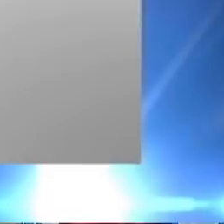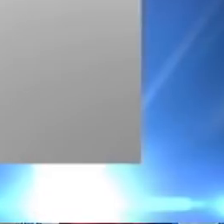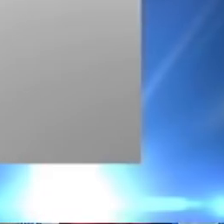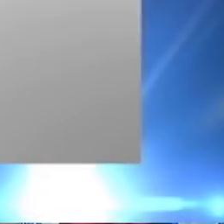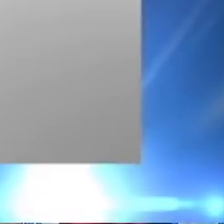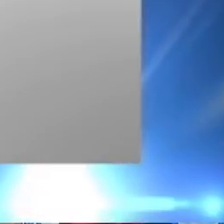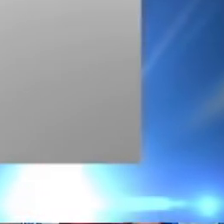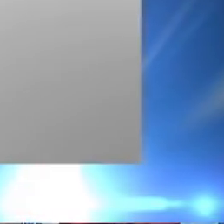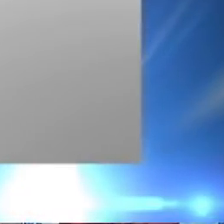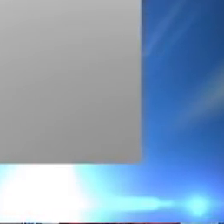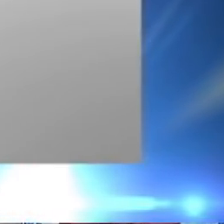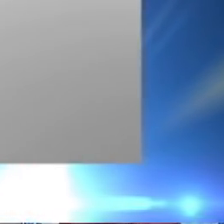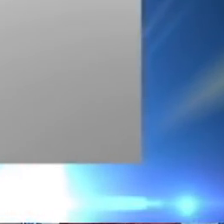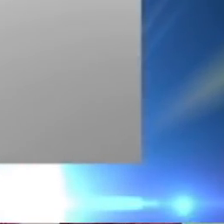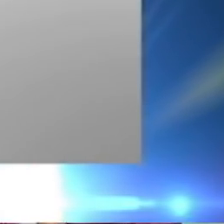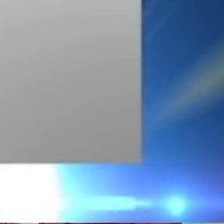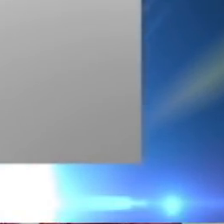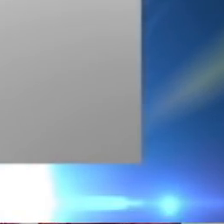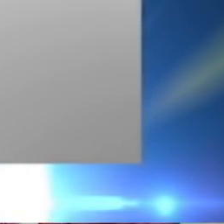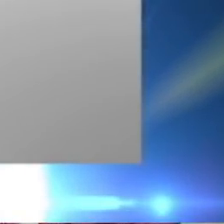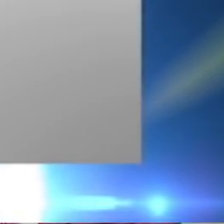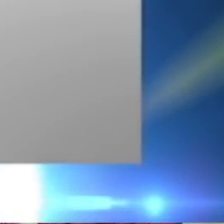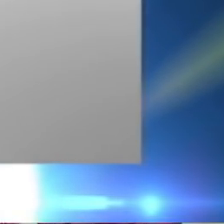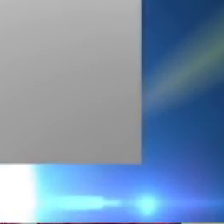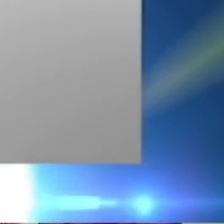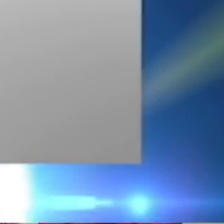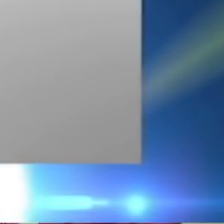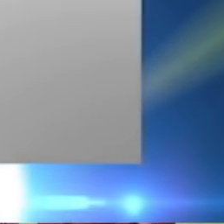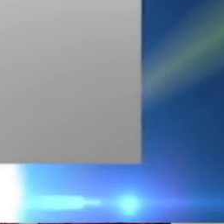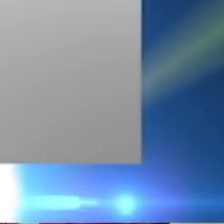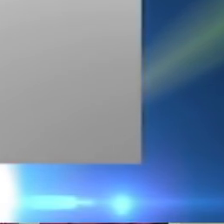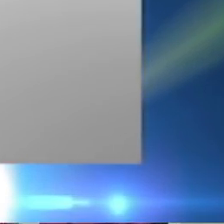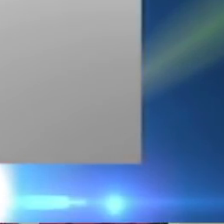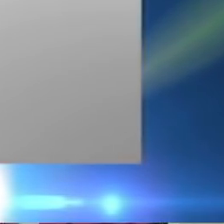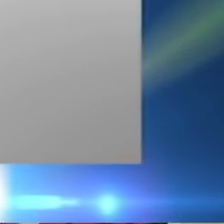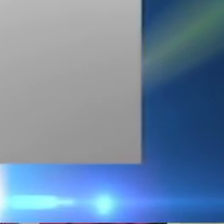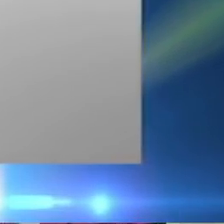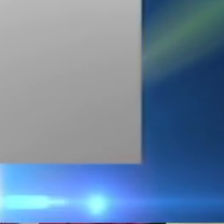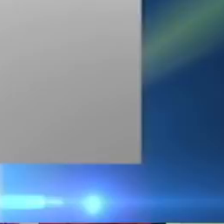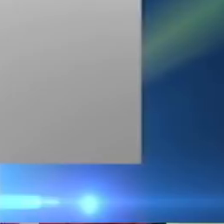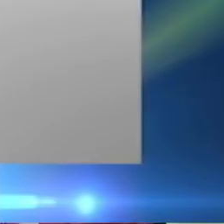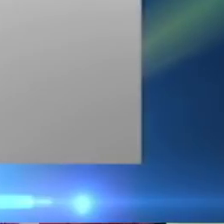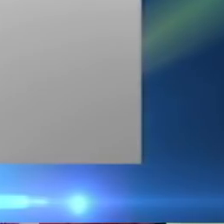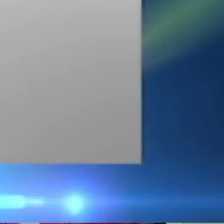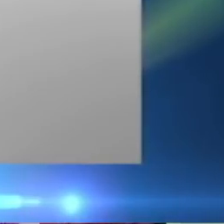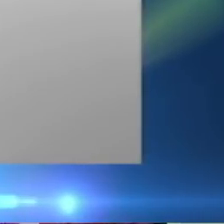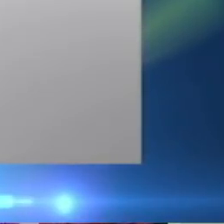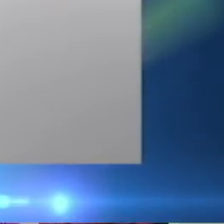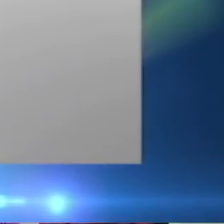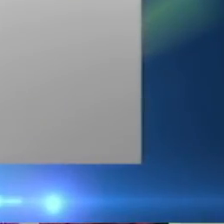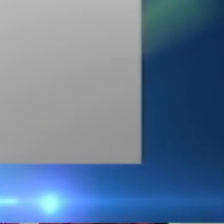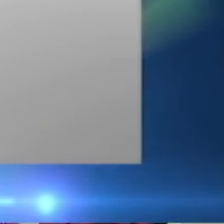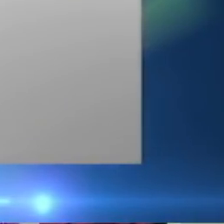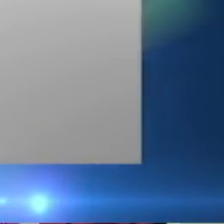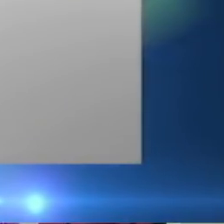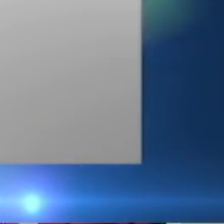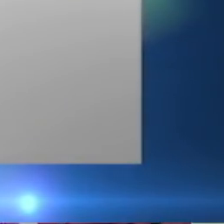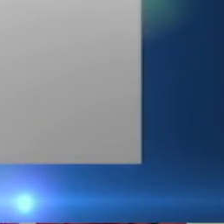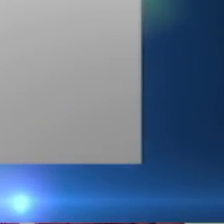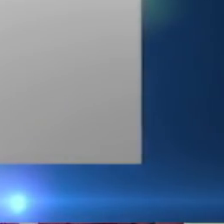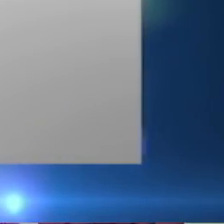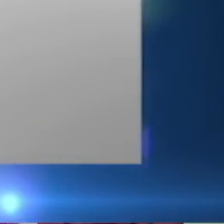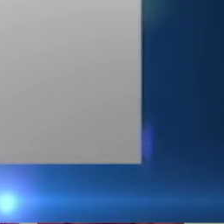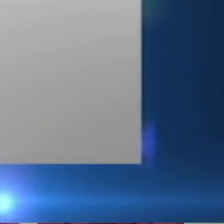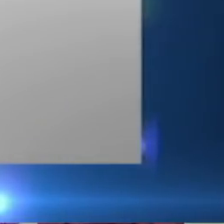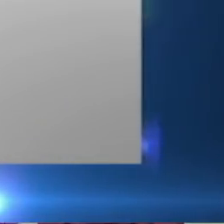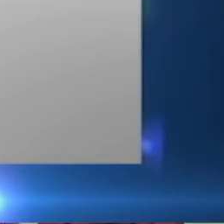sobrinos a los cuales quiero dejarles un inmueble. Me gustaría me explicaran cómo se hace un testamento y si necesito